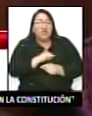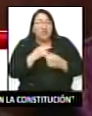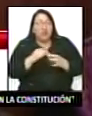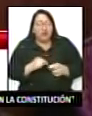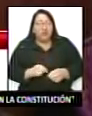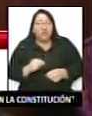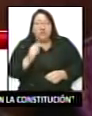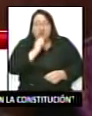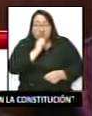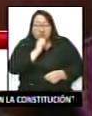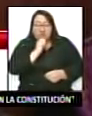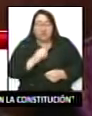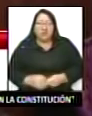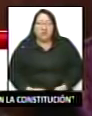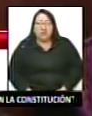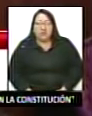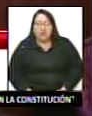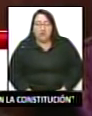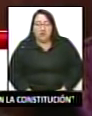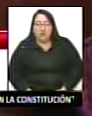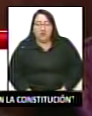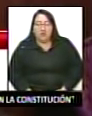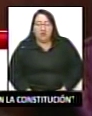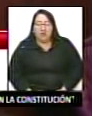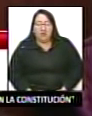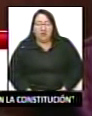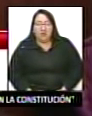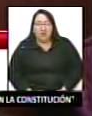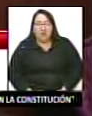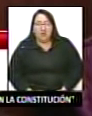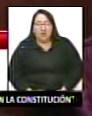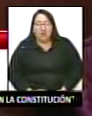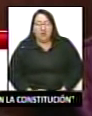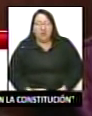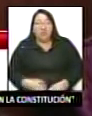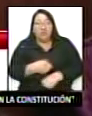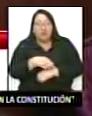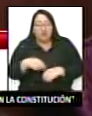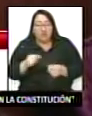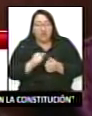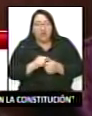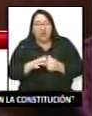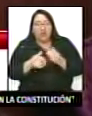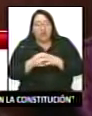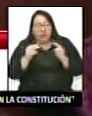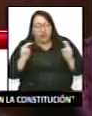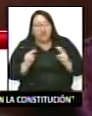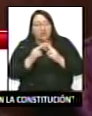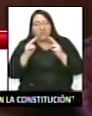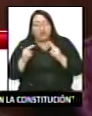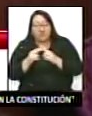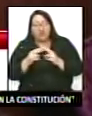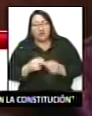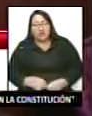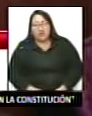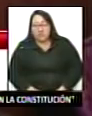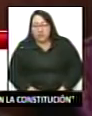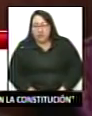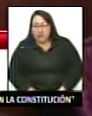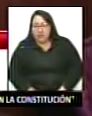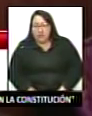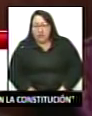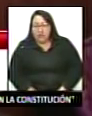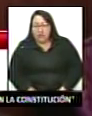públicas, privadas, profesionales a través de este programa Cocina con Causa, en donde hemos podido encontrar, con